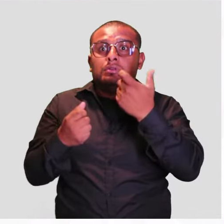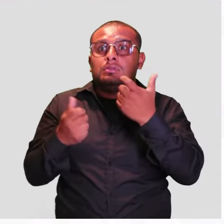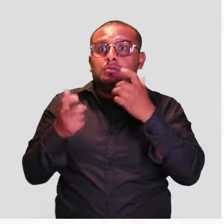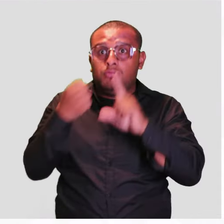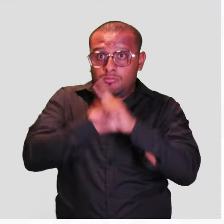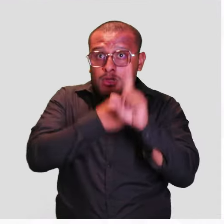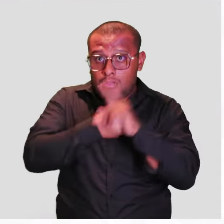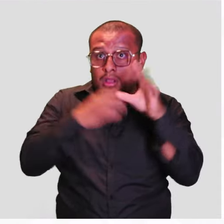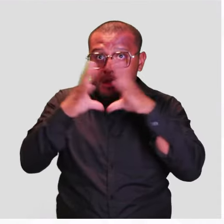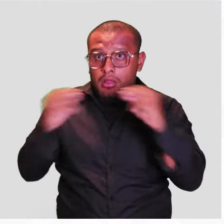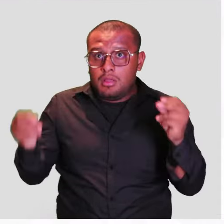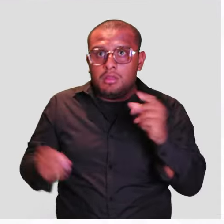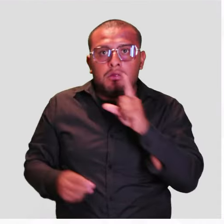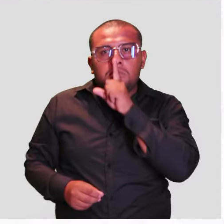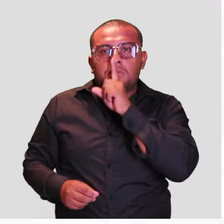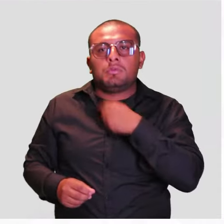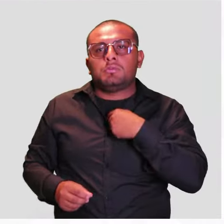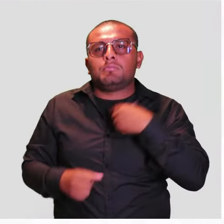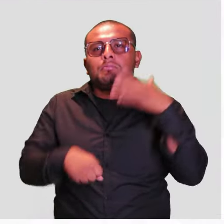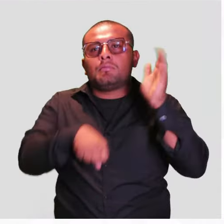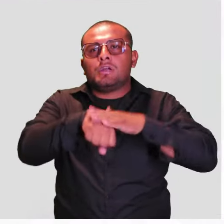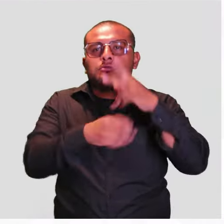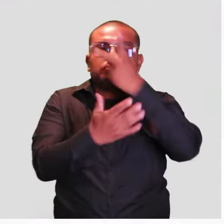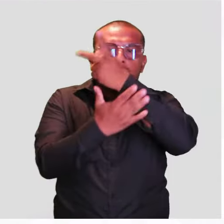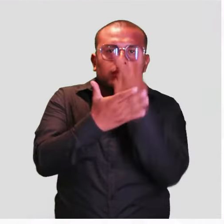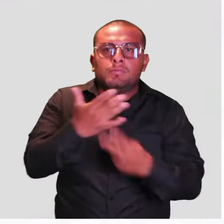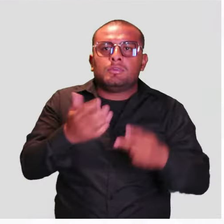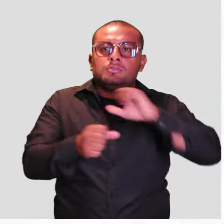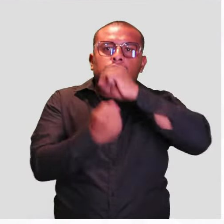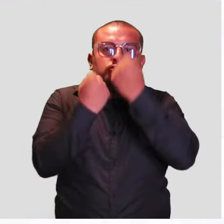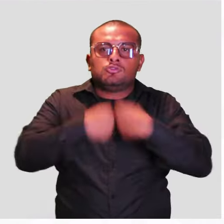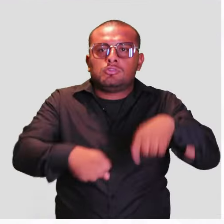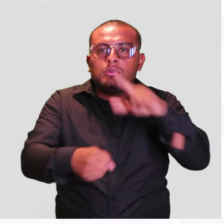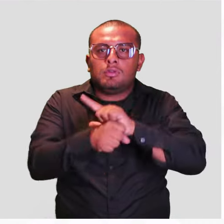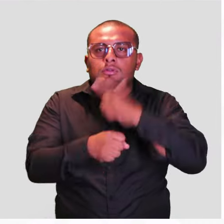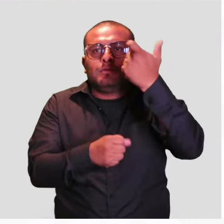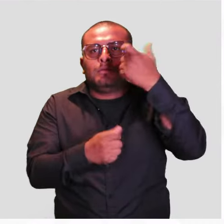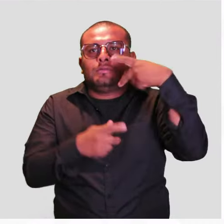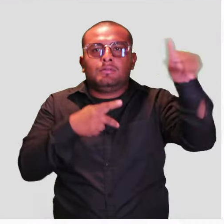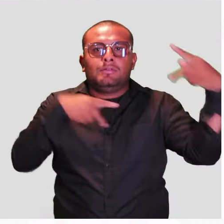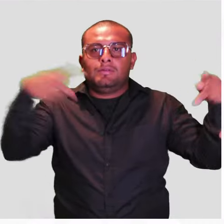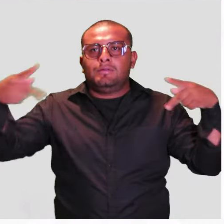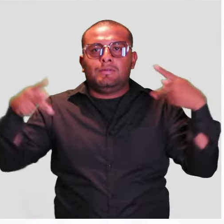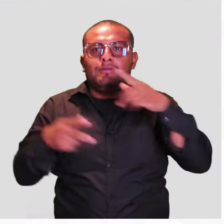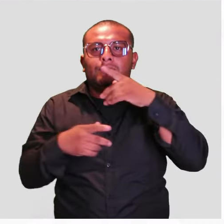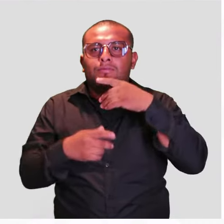trabajar por más programas sociales, para tu economía familiar, para que gane San Juan.